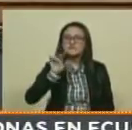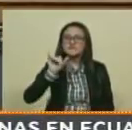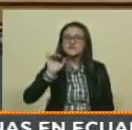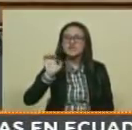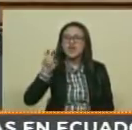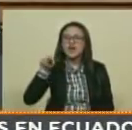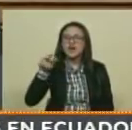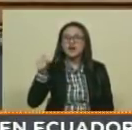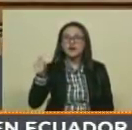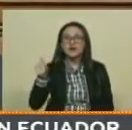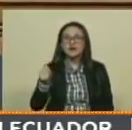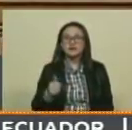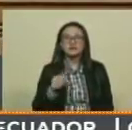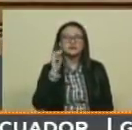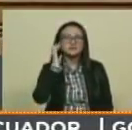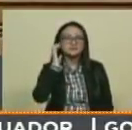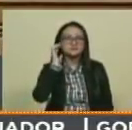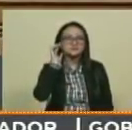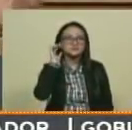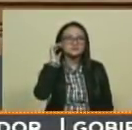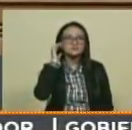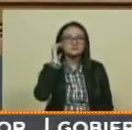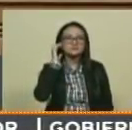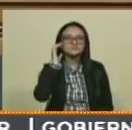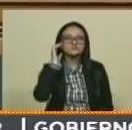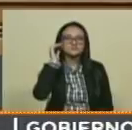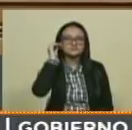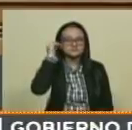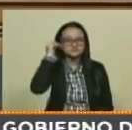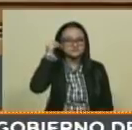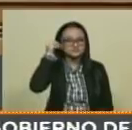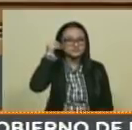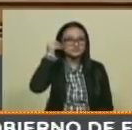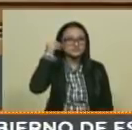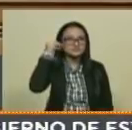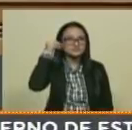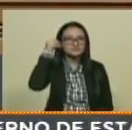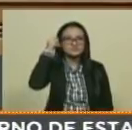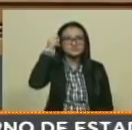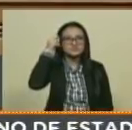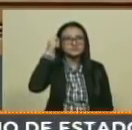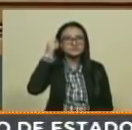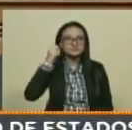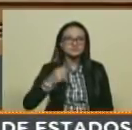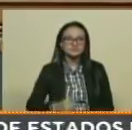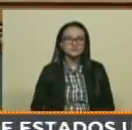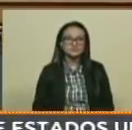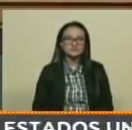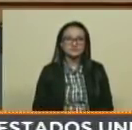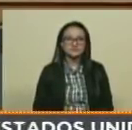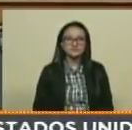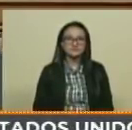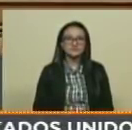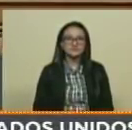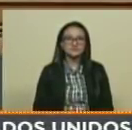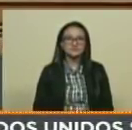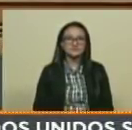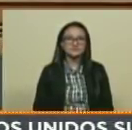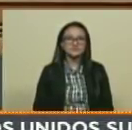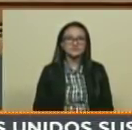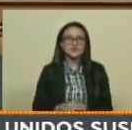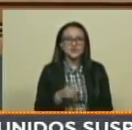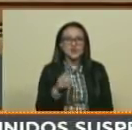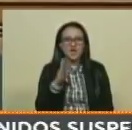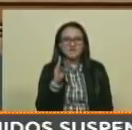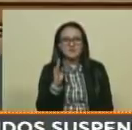sala situacional con gente de la KGB, de la CIA, James Bond, ¿verdad? La Scotland Yard,